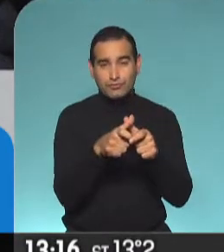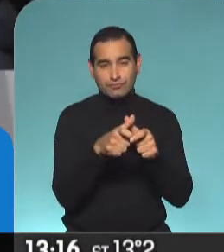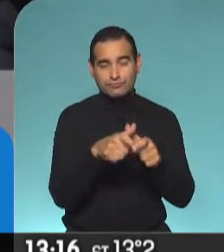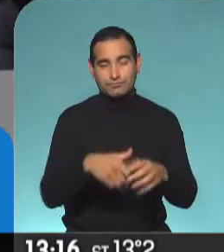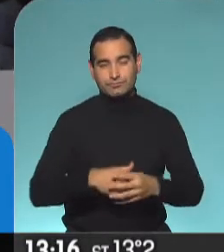próximas horas